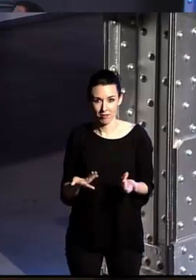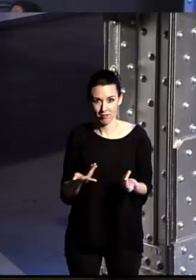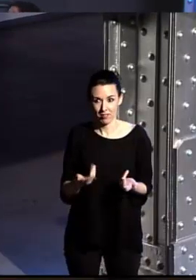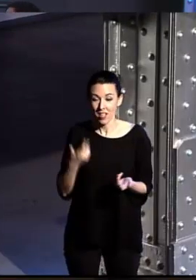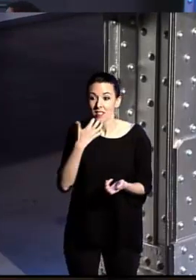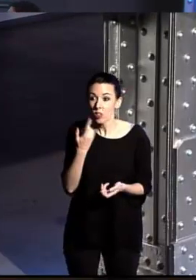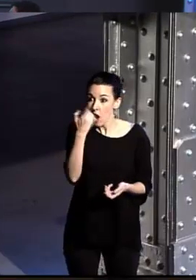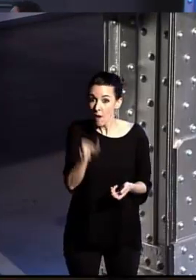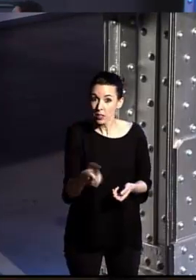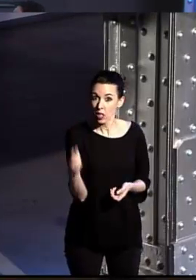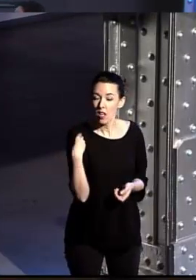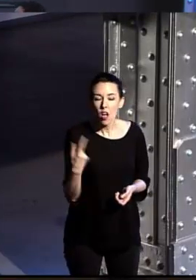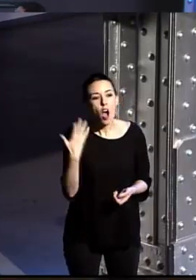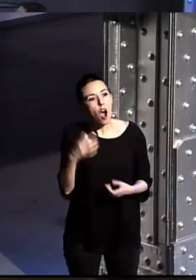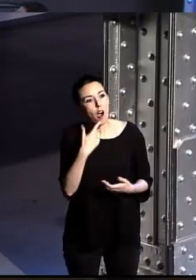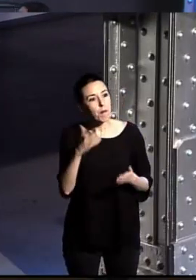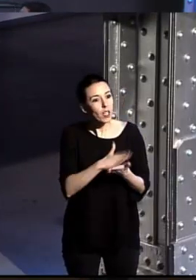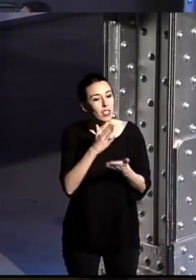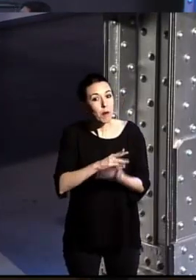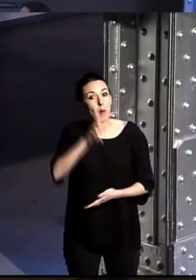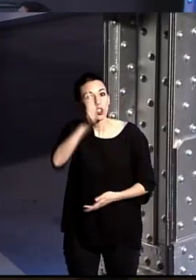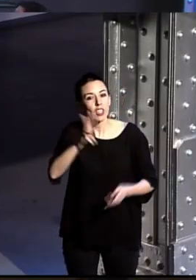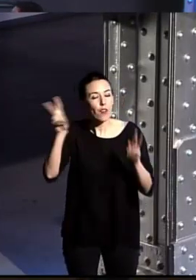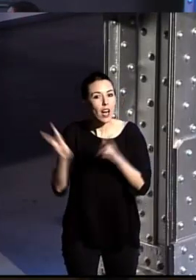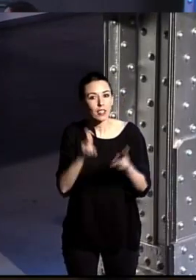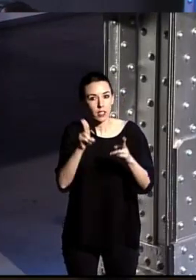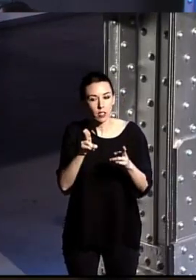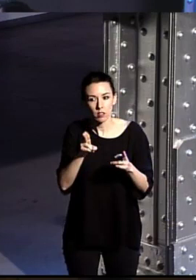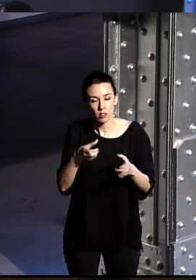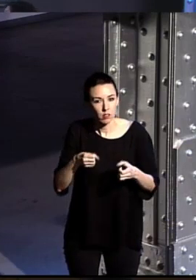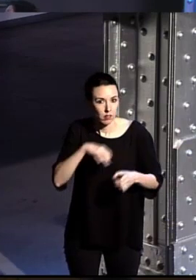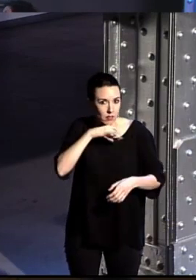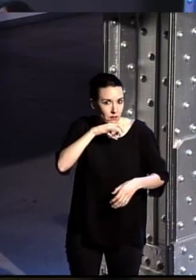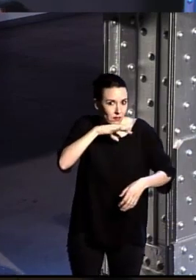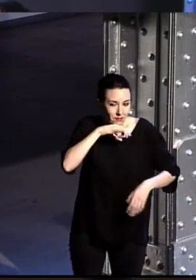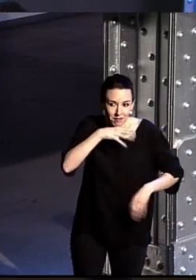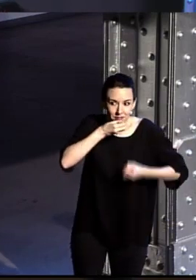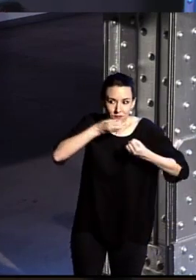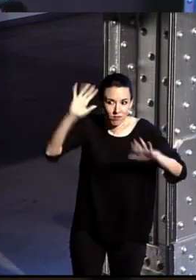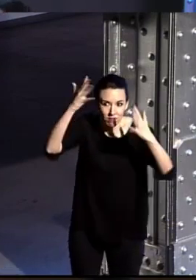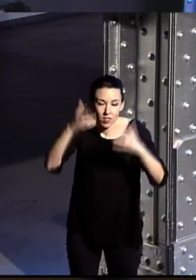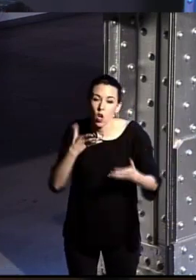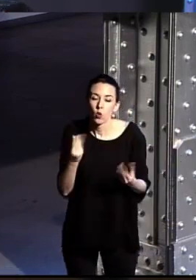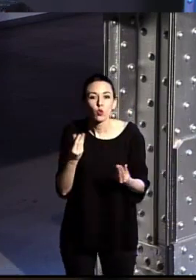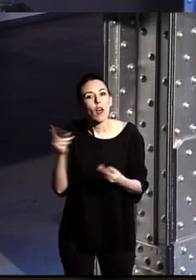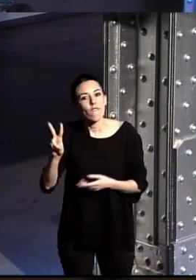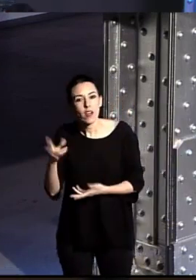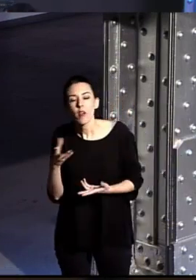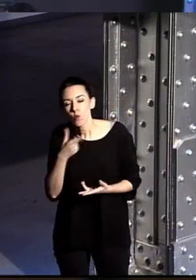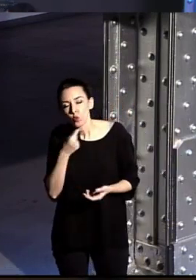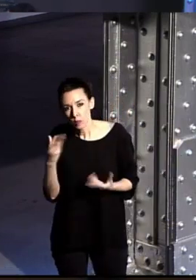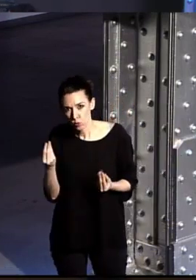cada vez que alguien me dice, oye, pues ya voy por la tercera serie, es que me llevo una alegría. O sea, que a mí me gusta mucho Verne, pero me parece